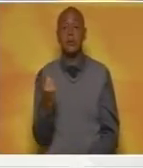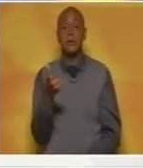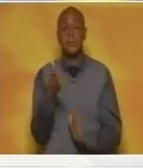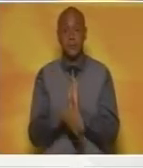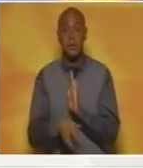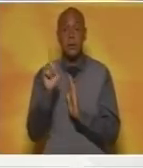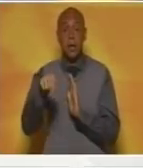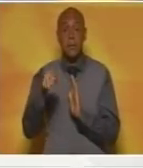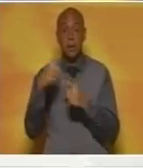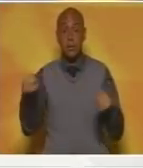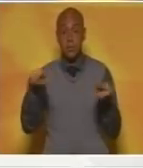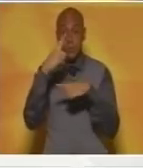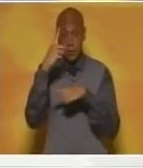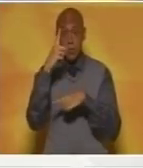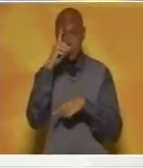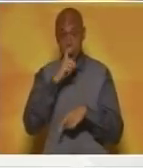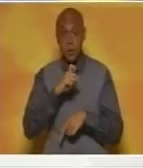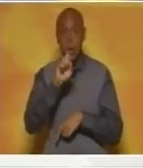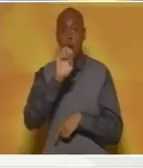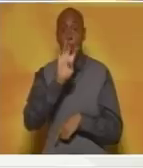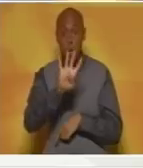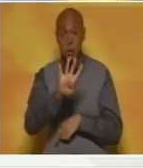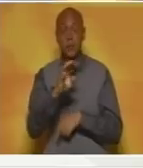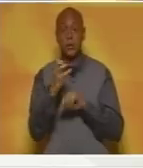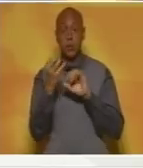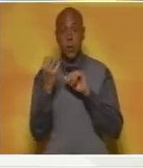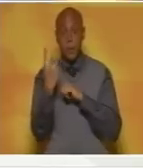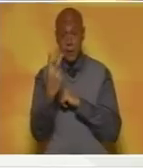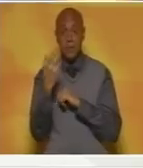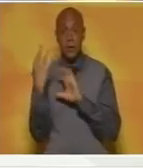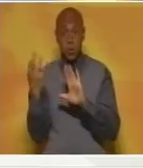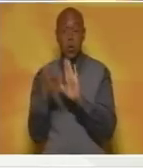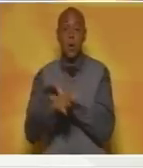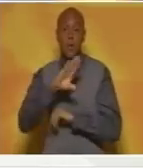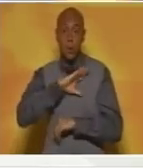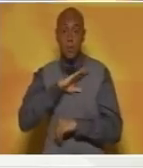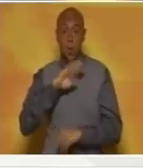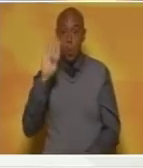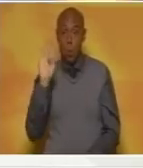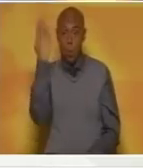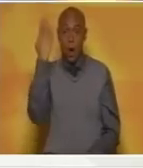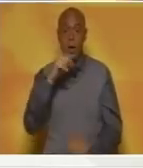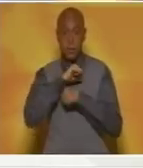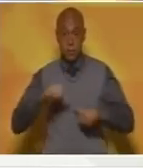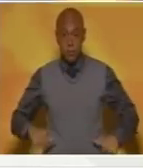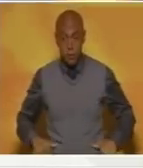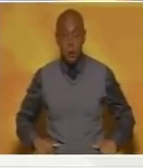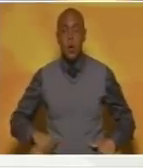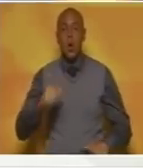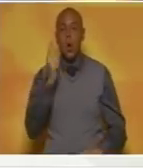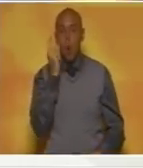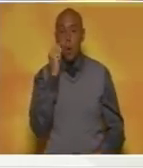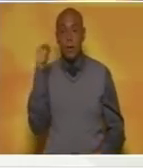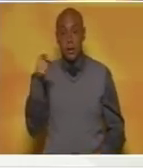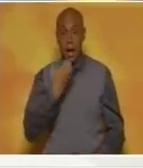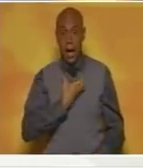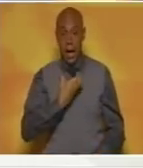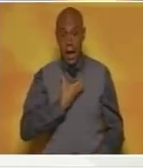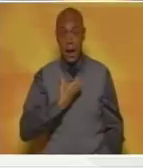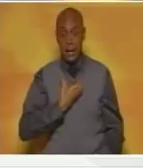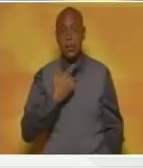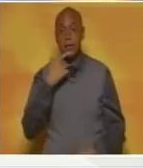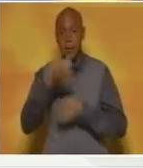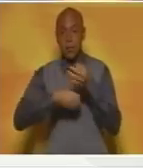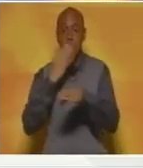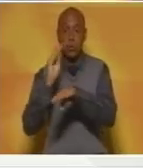del aniversario 428 de la ciudad de Guanare, en el estado portuguesa, el alcalde Óscar Noboa anunció la culminación de una obra